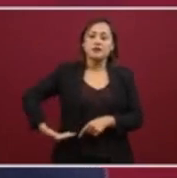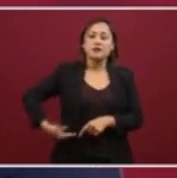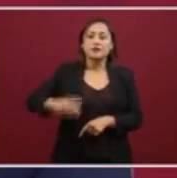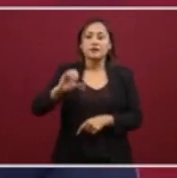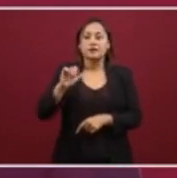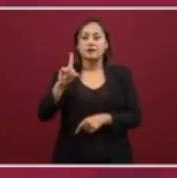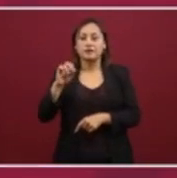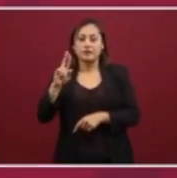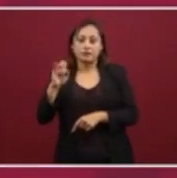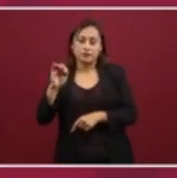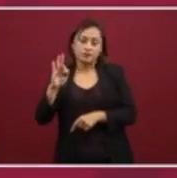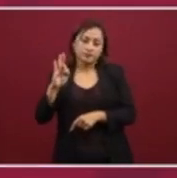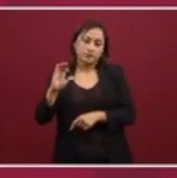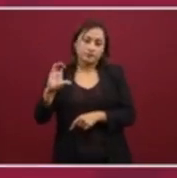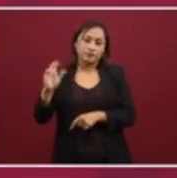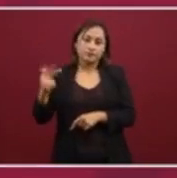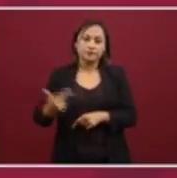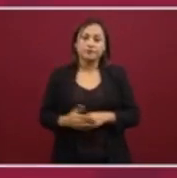Claro, él debió decir